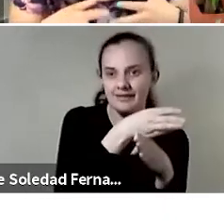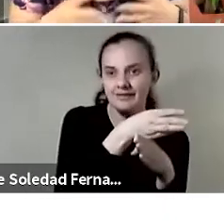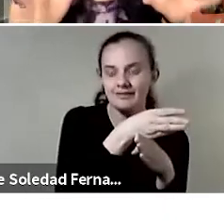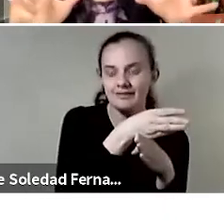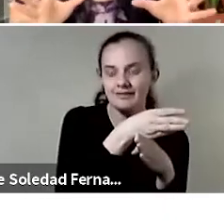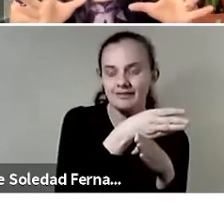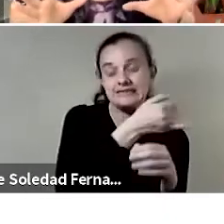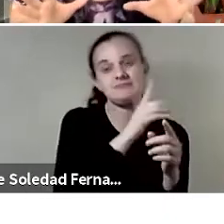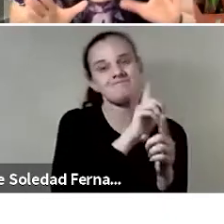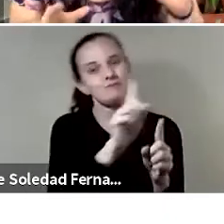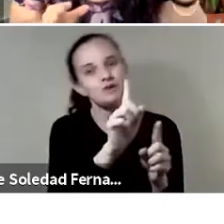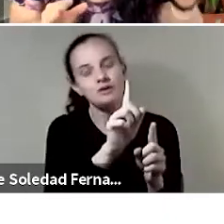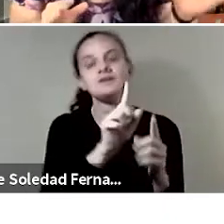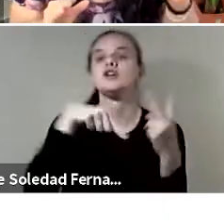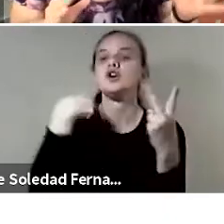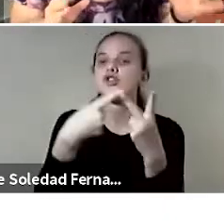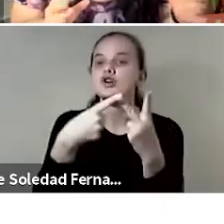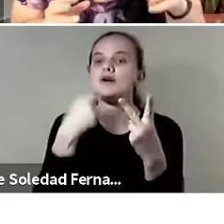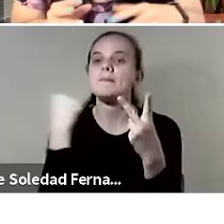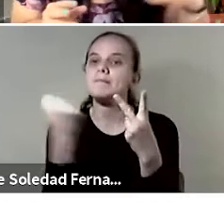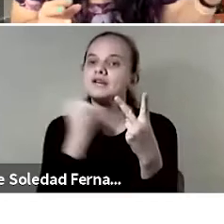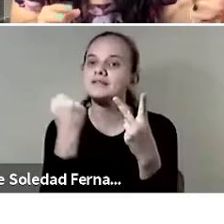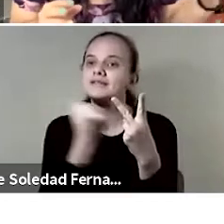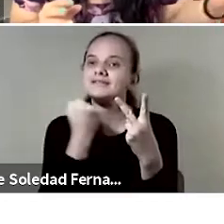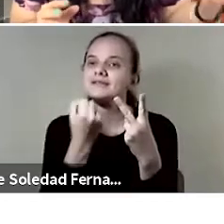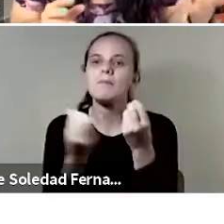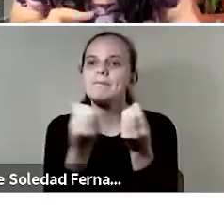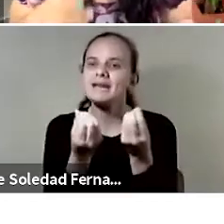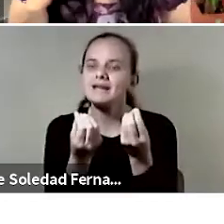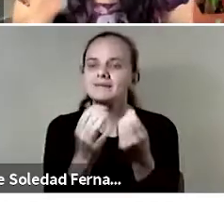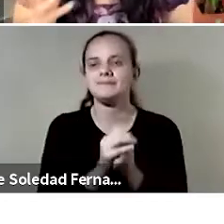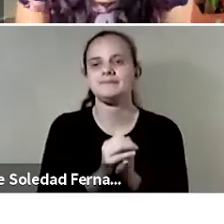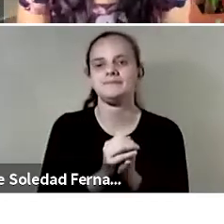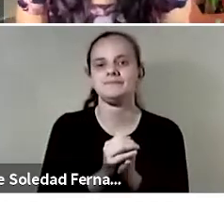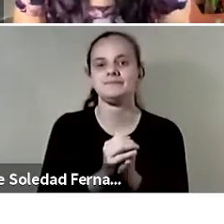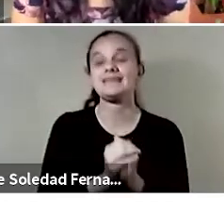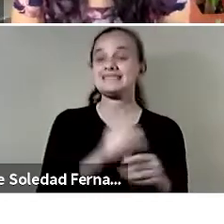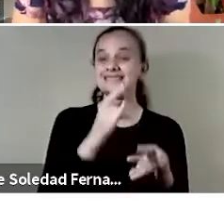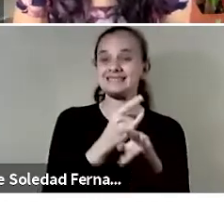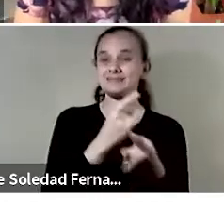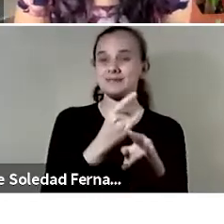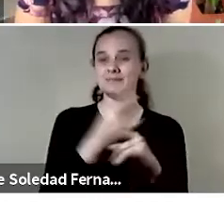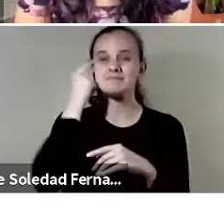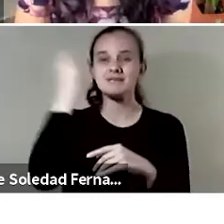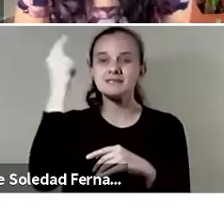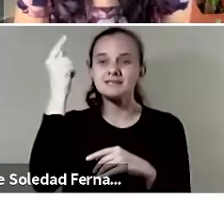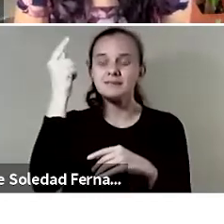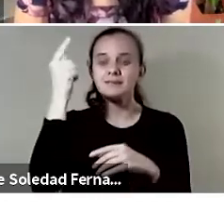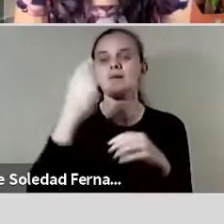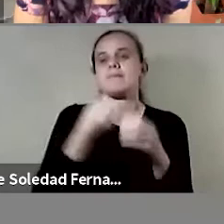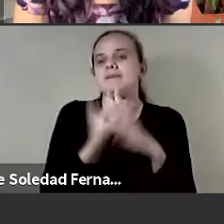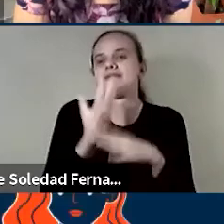poder entender 2 cosas fundamentales, que es qué comprende, o sea, qué es accesibilidad y qué no, y cuál es su importancia.